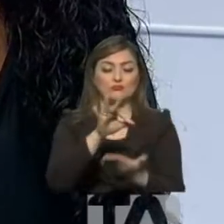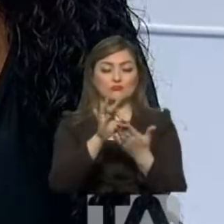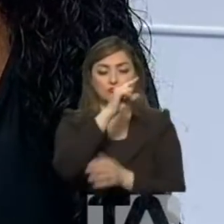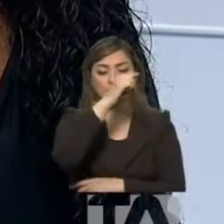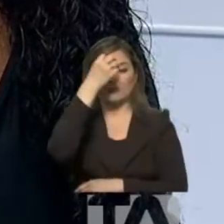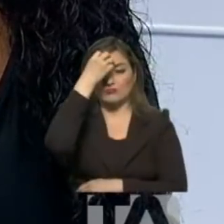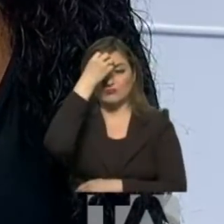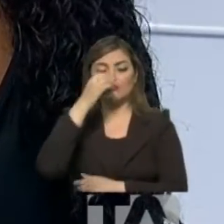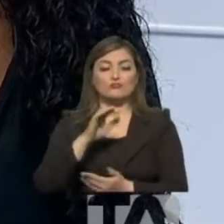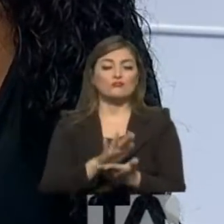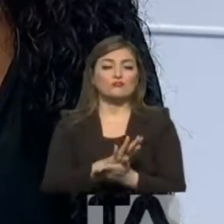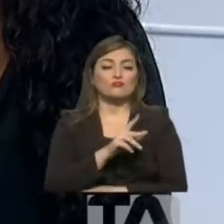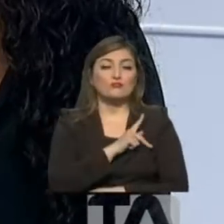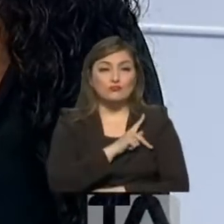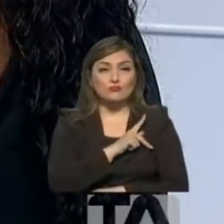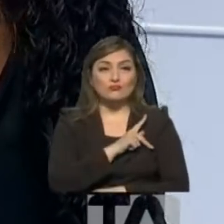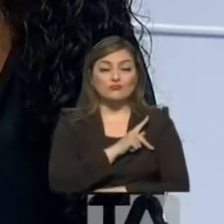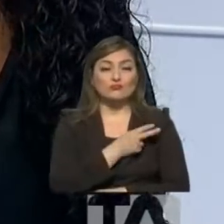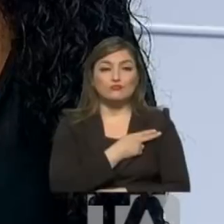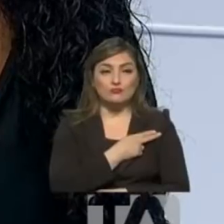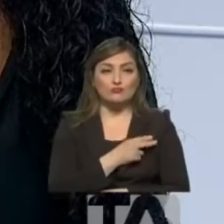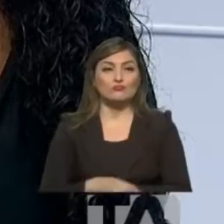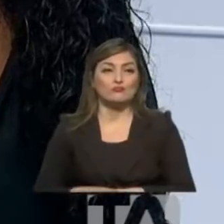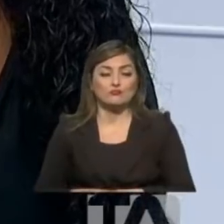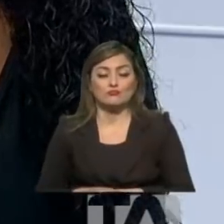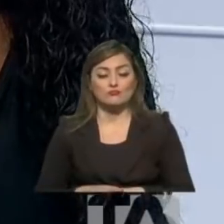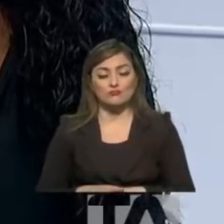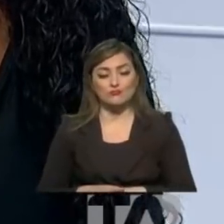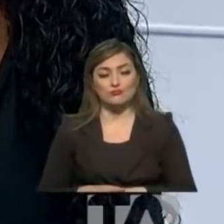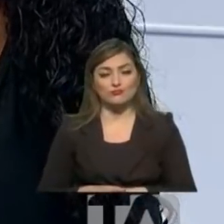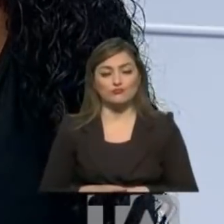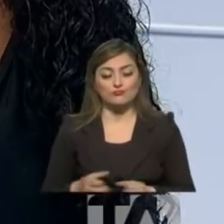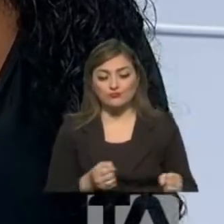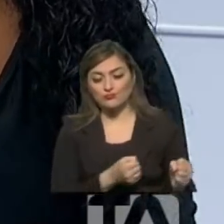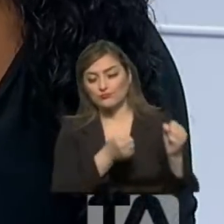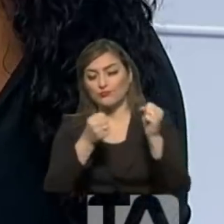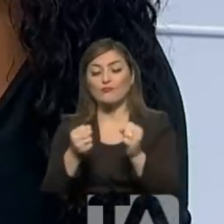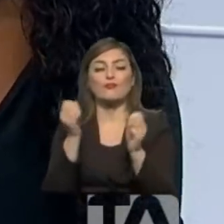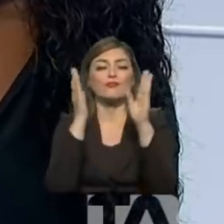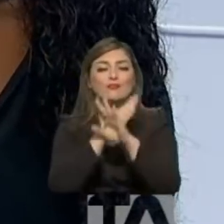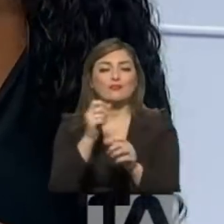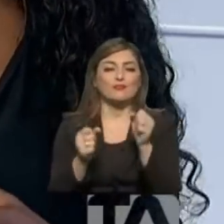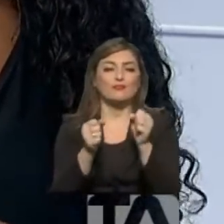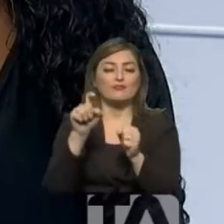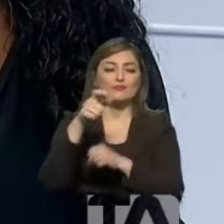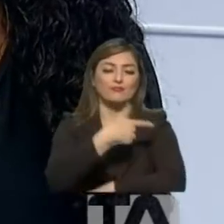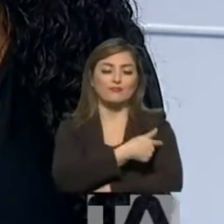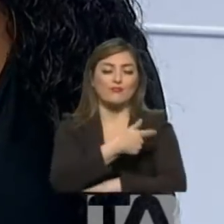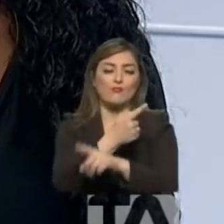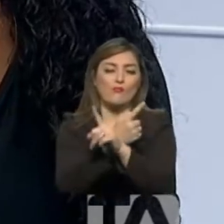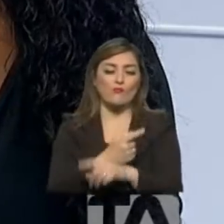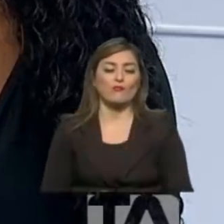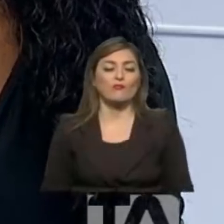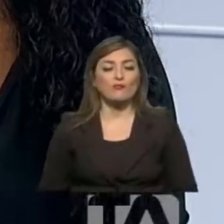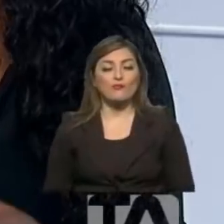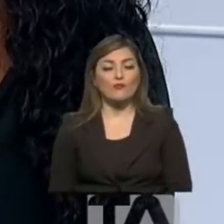Escuela Politécnica del Ejército ESPE. Se trata de un servicio de transporte gratuito para personas que necesitan vacunarse, pero que tienen dificultad